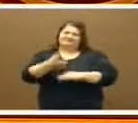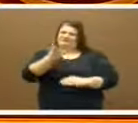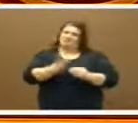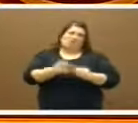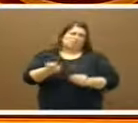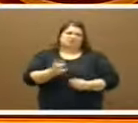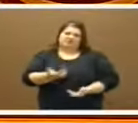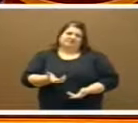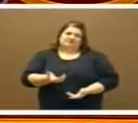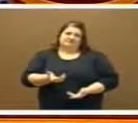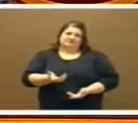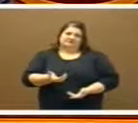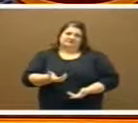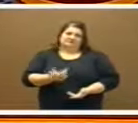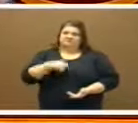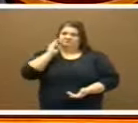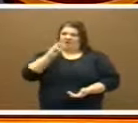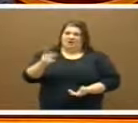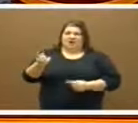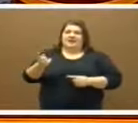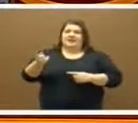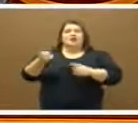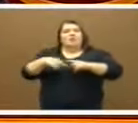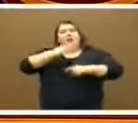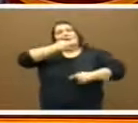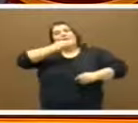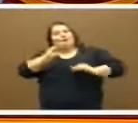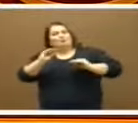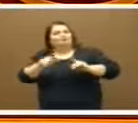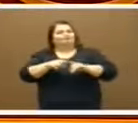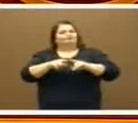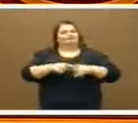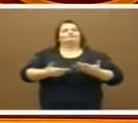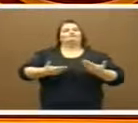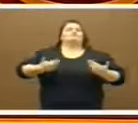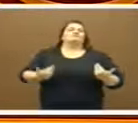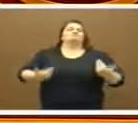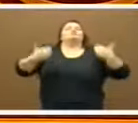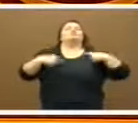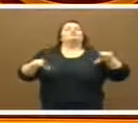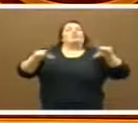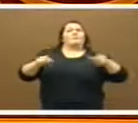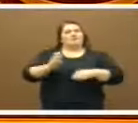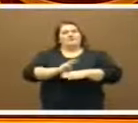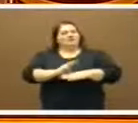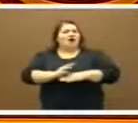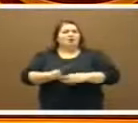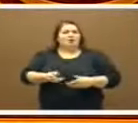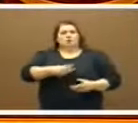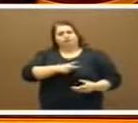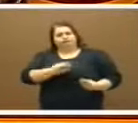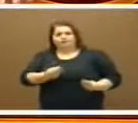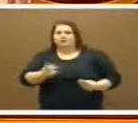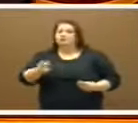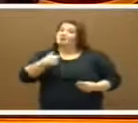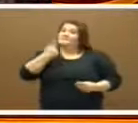porque de verdad eso dice muy poco de la dialéctica de la altura parlamentaria de un diputado. Le recomiendo, por ejemplo, lo que hacía la